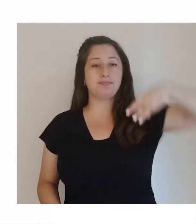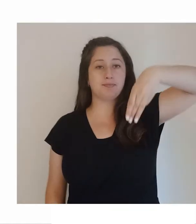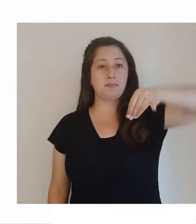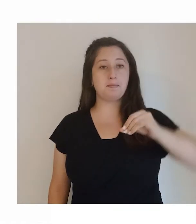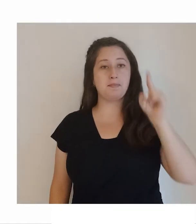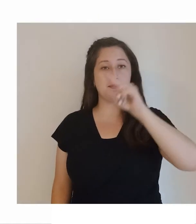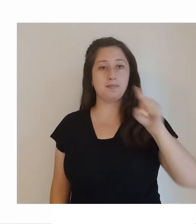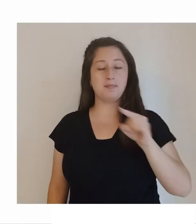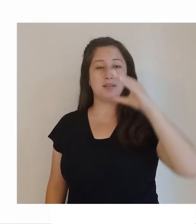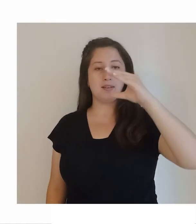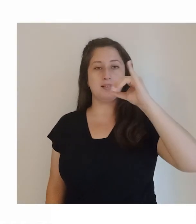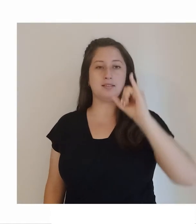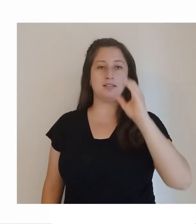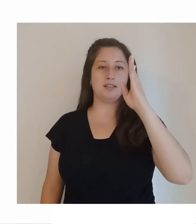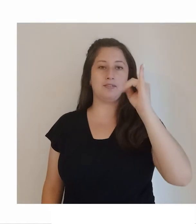La miscibilidad.